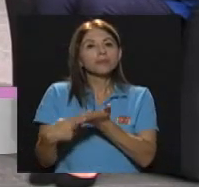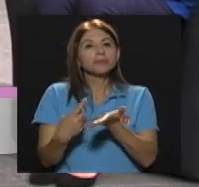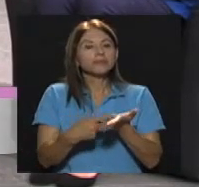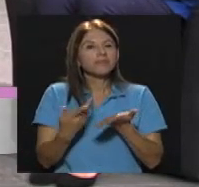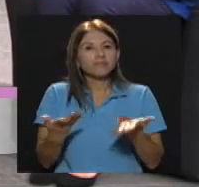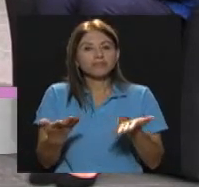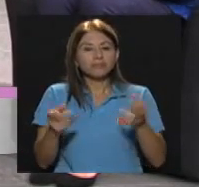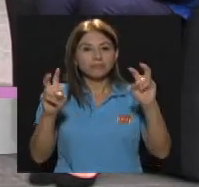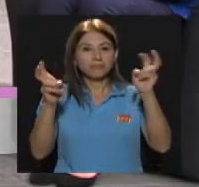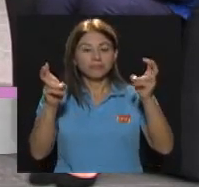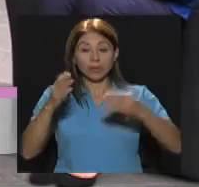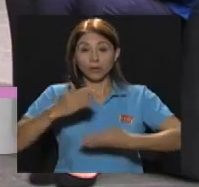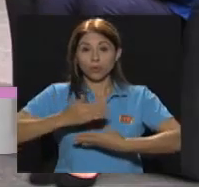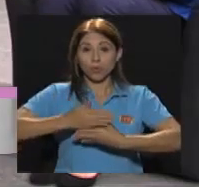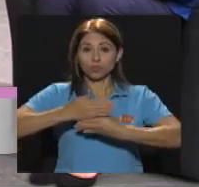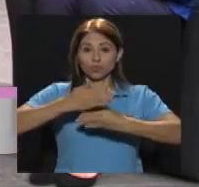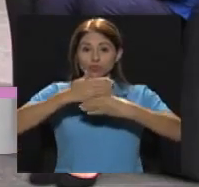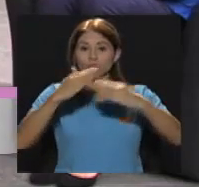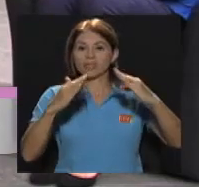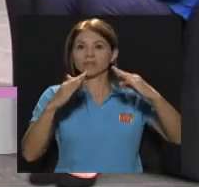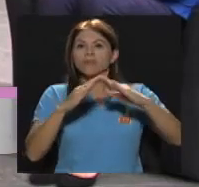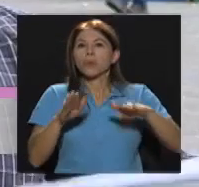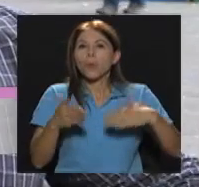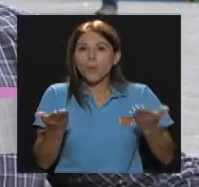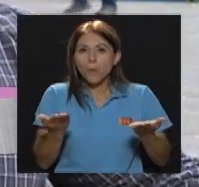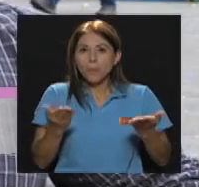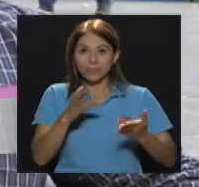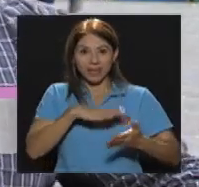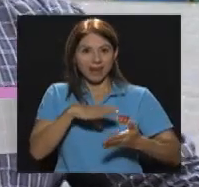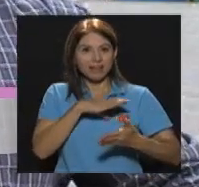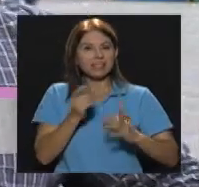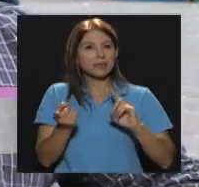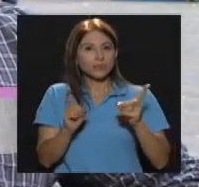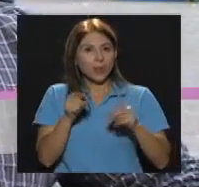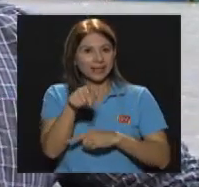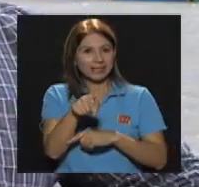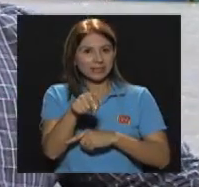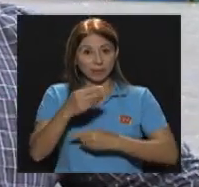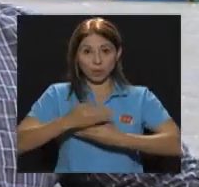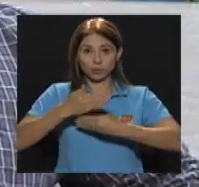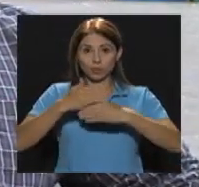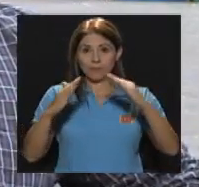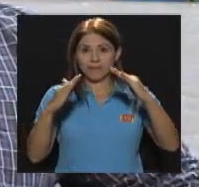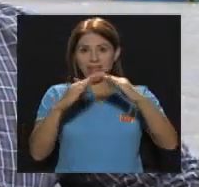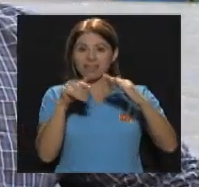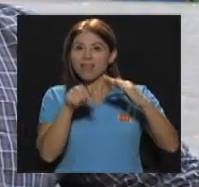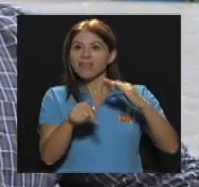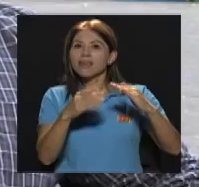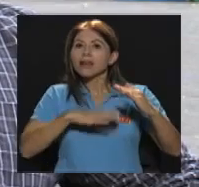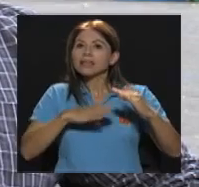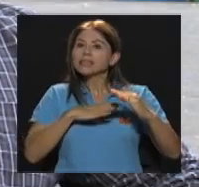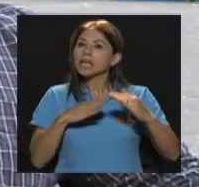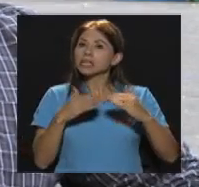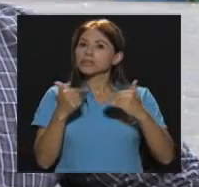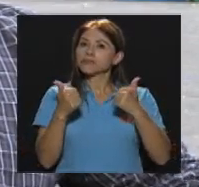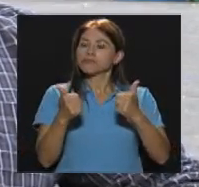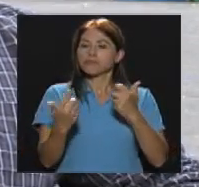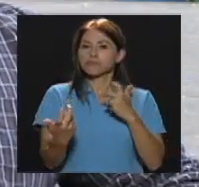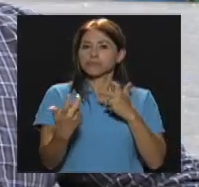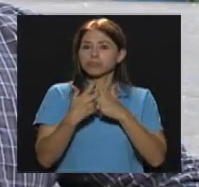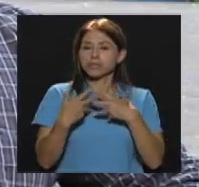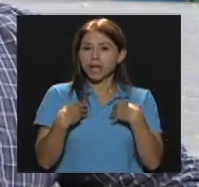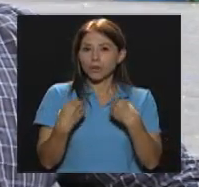cómo deben ser las construcciones, cómo deben ser la construcción de viviendas que resulten saludables, principalmente pensando en lo que